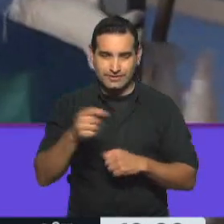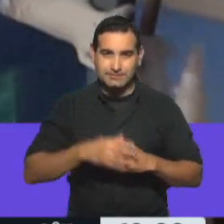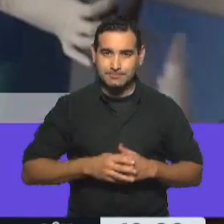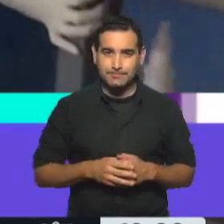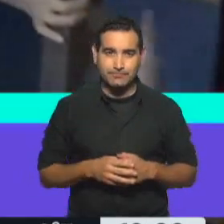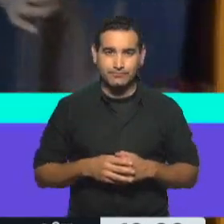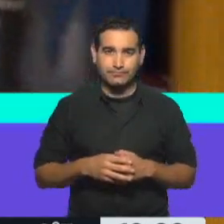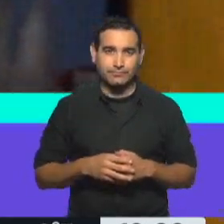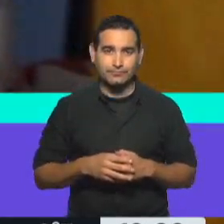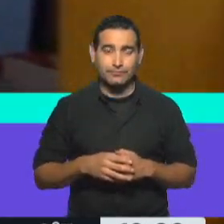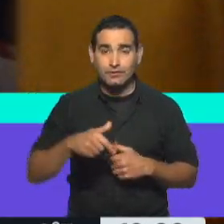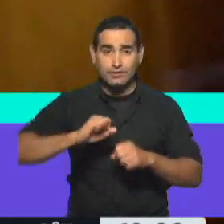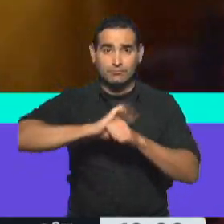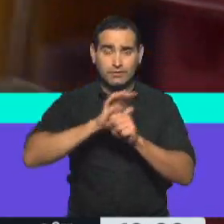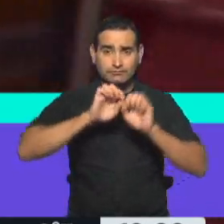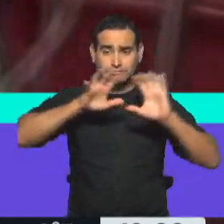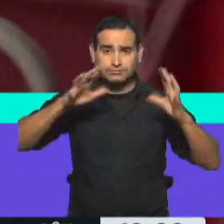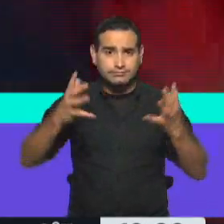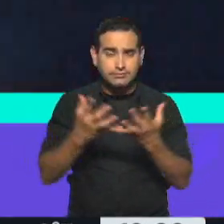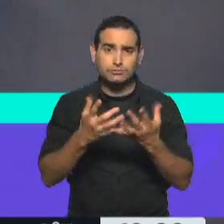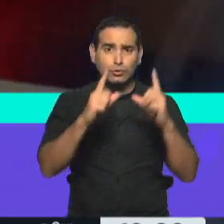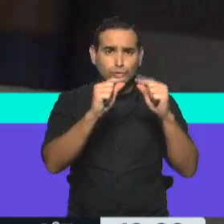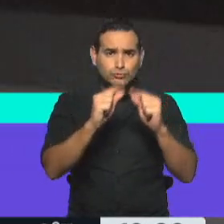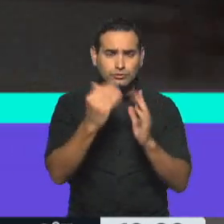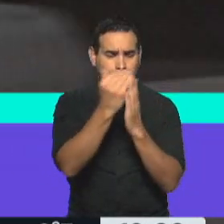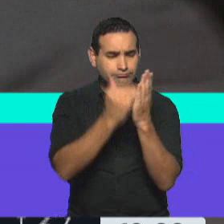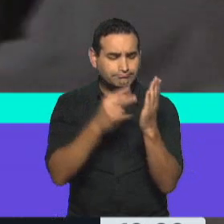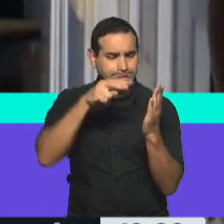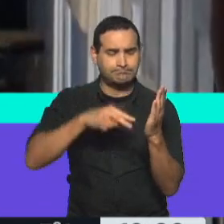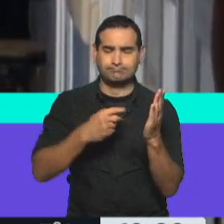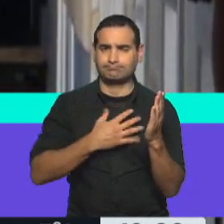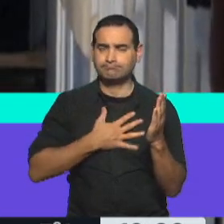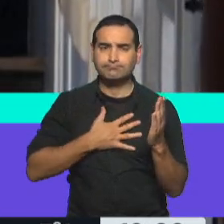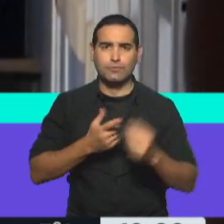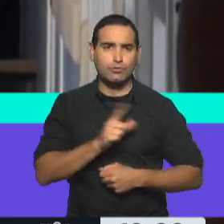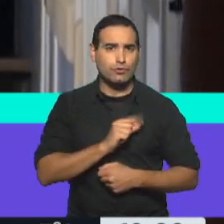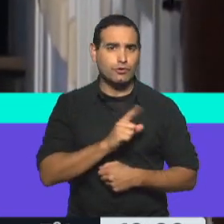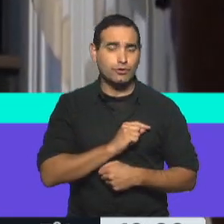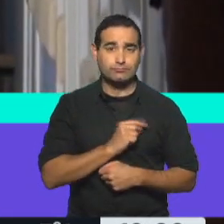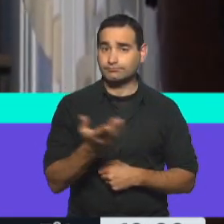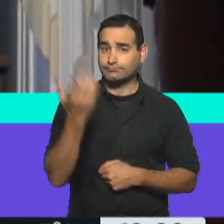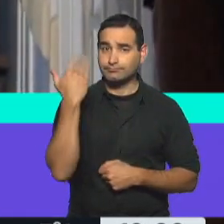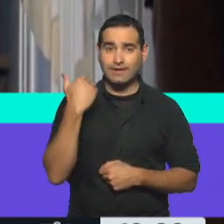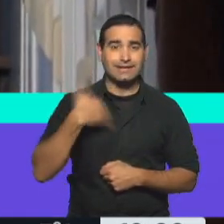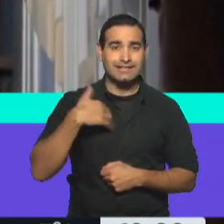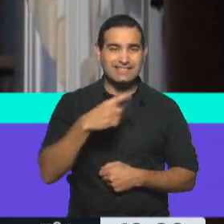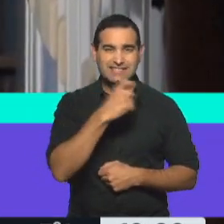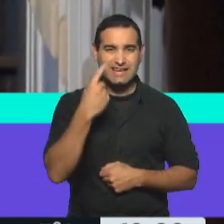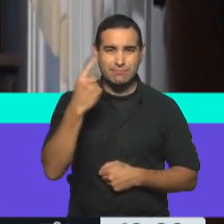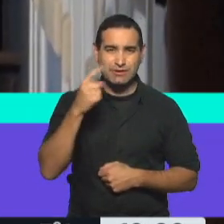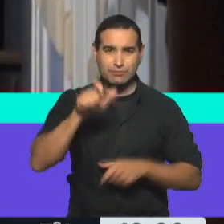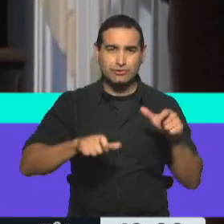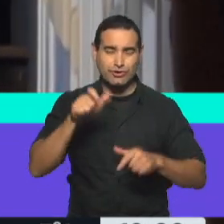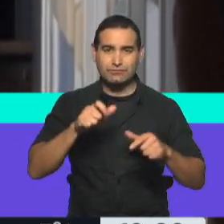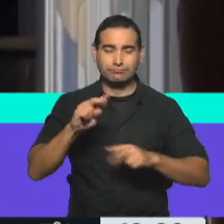La pandemia pone sobre la mesa cifras que solo causan tristeza. En las últimas horas, Argentina superó las 100.000 personas fallecidas